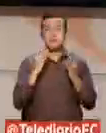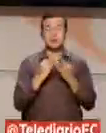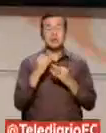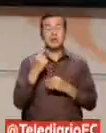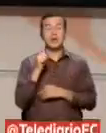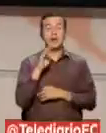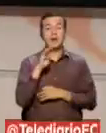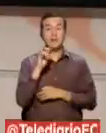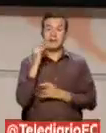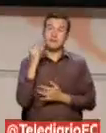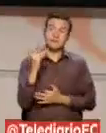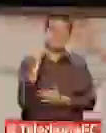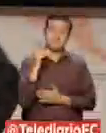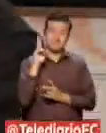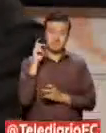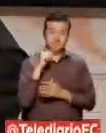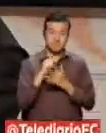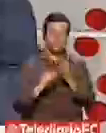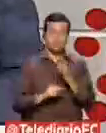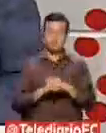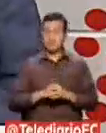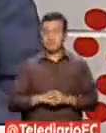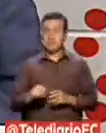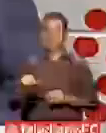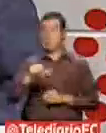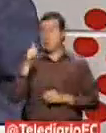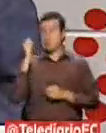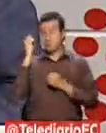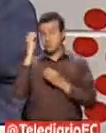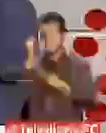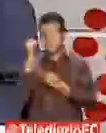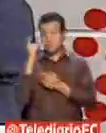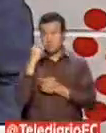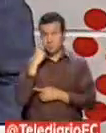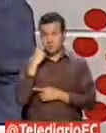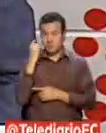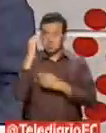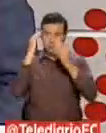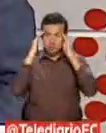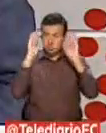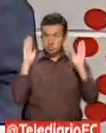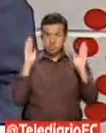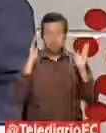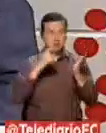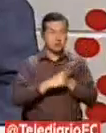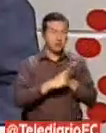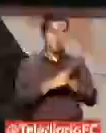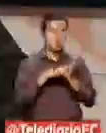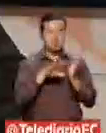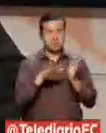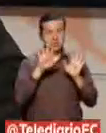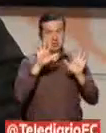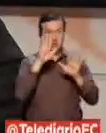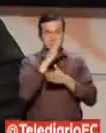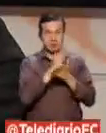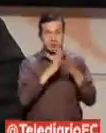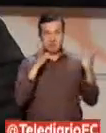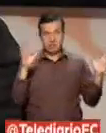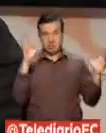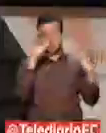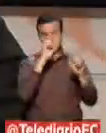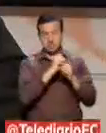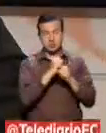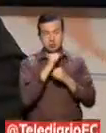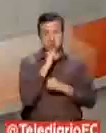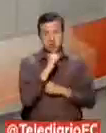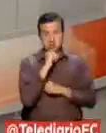Gabela estaba esperando en torno a este caso. O sea que hay otras declaraciones que no hemos conocido. Bueno, terminó la sesión aproximadamente 10:30 p.m, es decir, por eso que los le medios